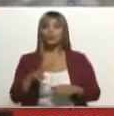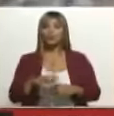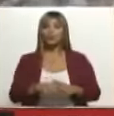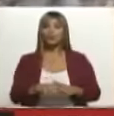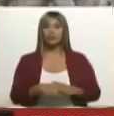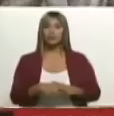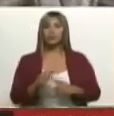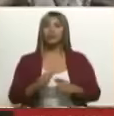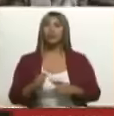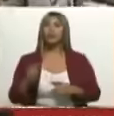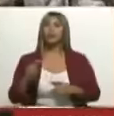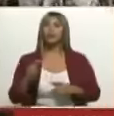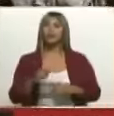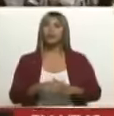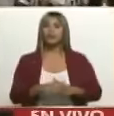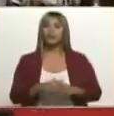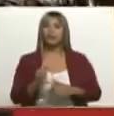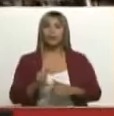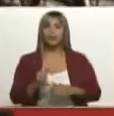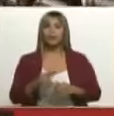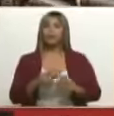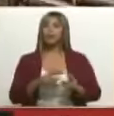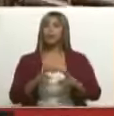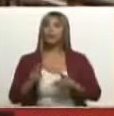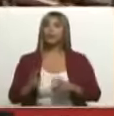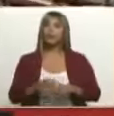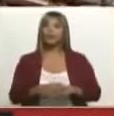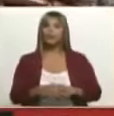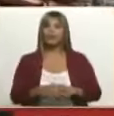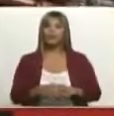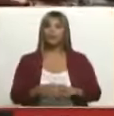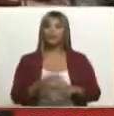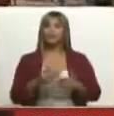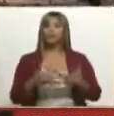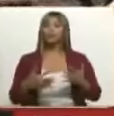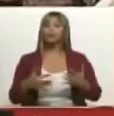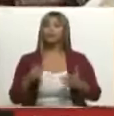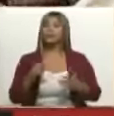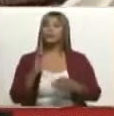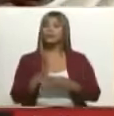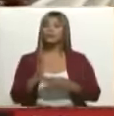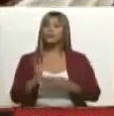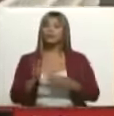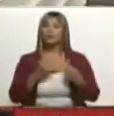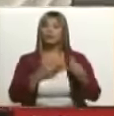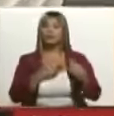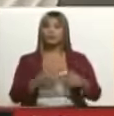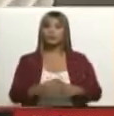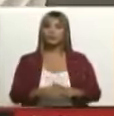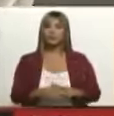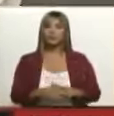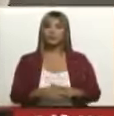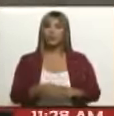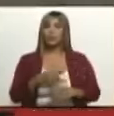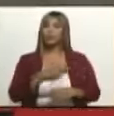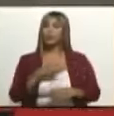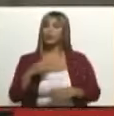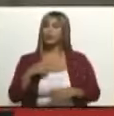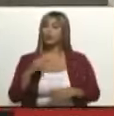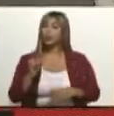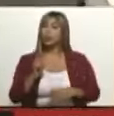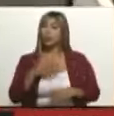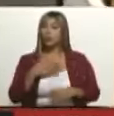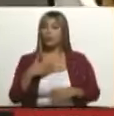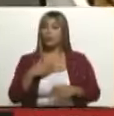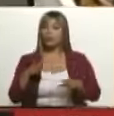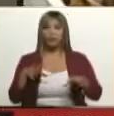los tribunales de la República, redefinirán las extensiones de pena correspondientes. Aquí no vamos a permitir en